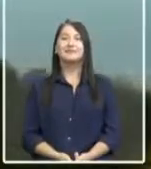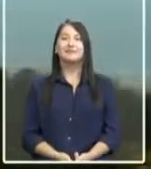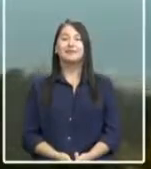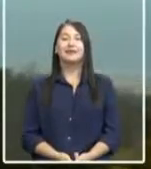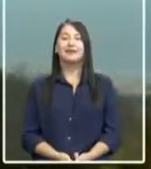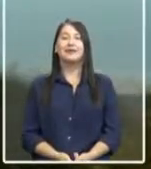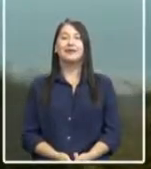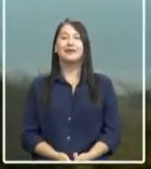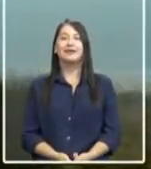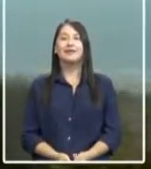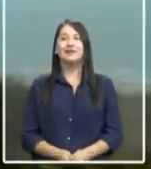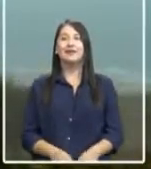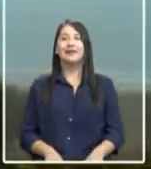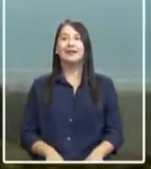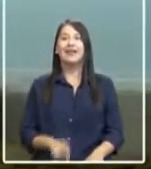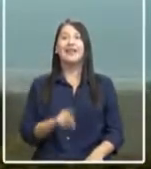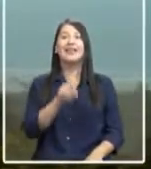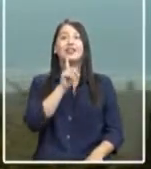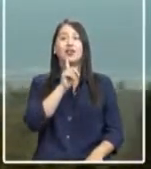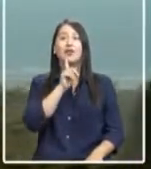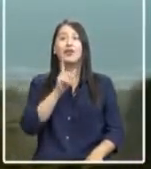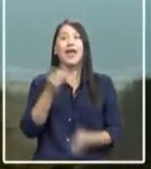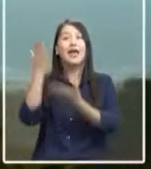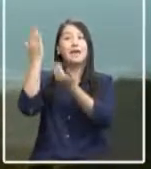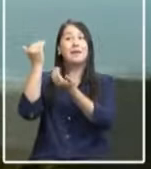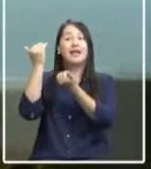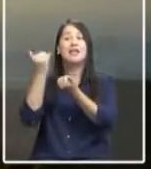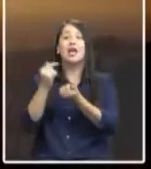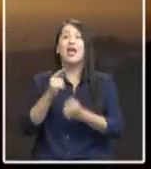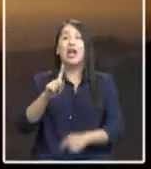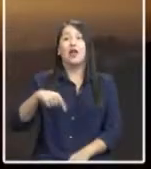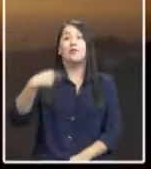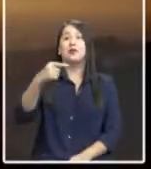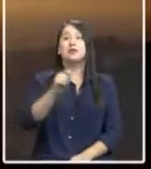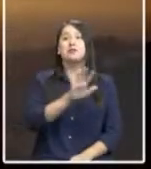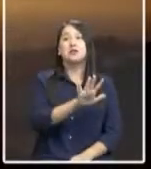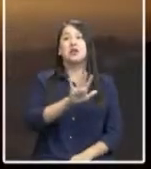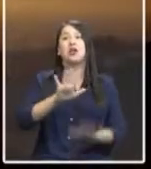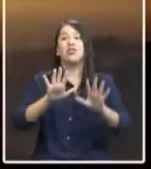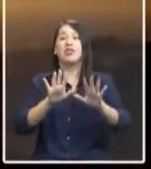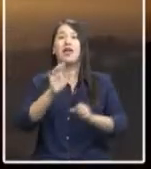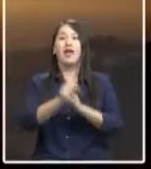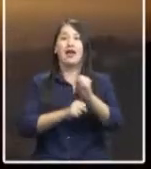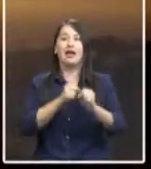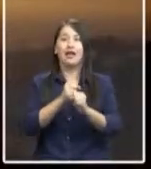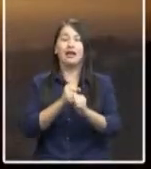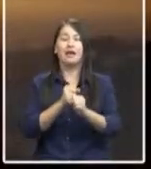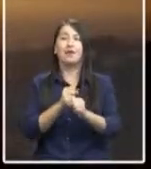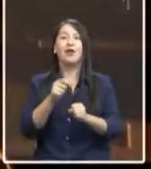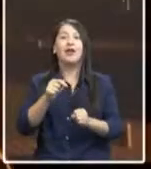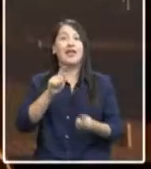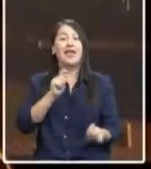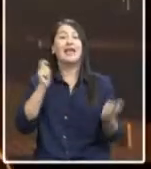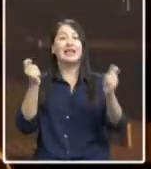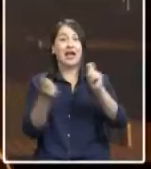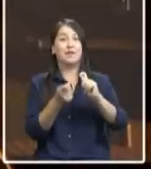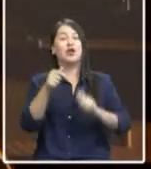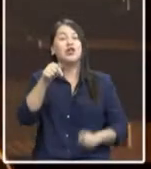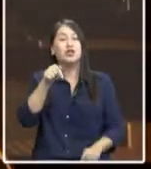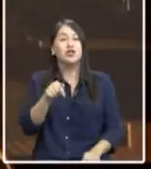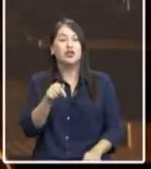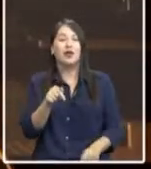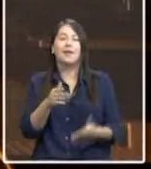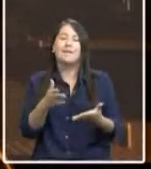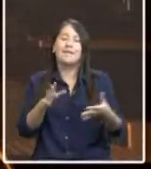I have great hope that in another 5 or 10 years, there will be a different shift. And that shift hopefully will be one which is more